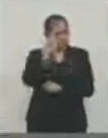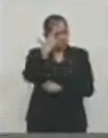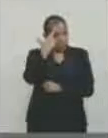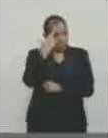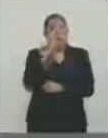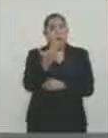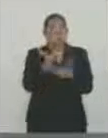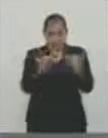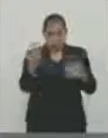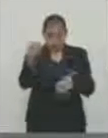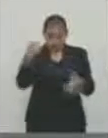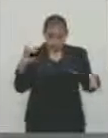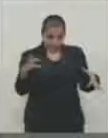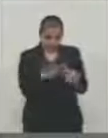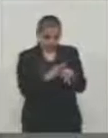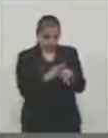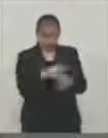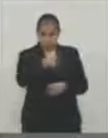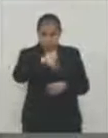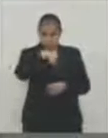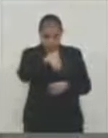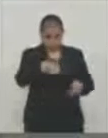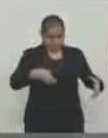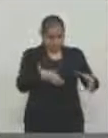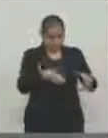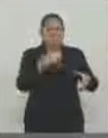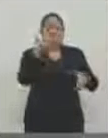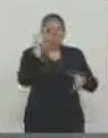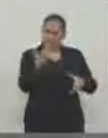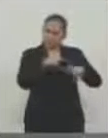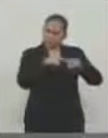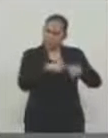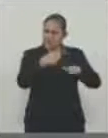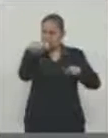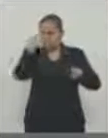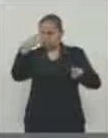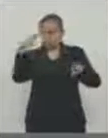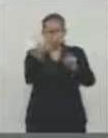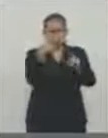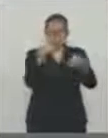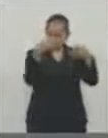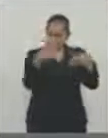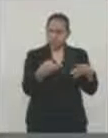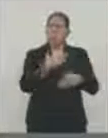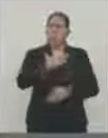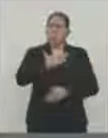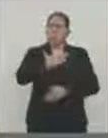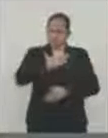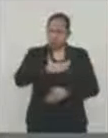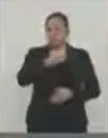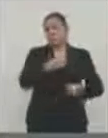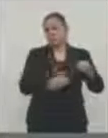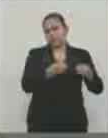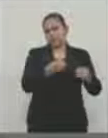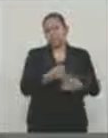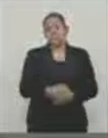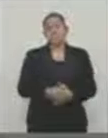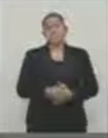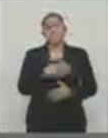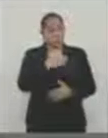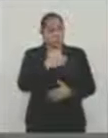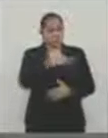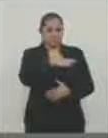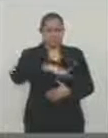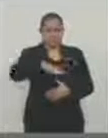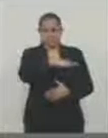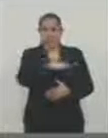seguir luchando porque haya justicia. Y quiero desde Jalisco hacer este